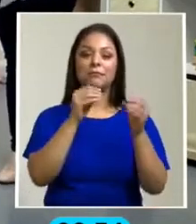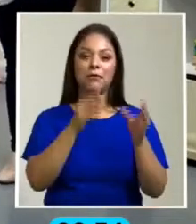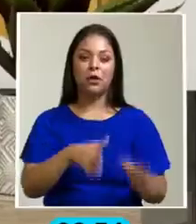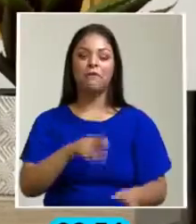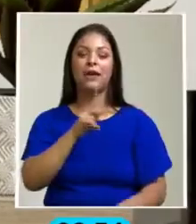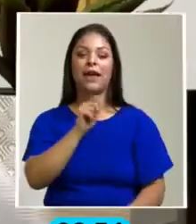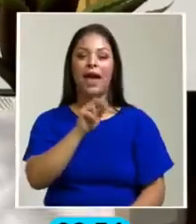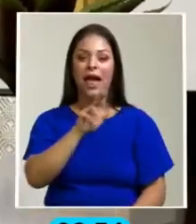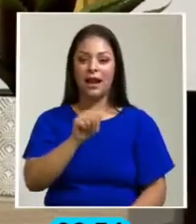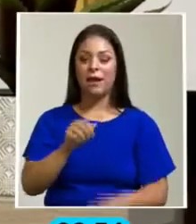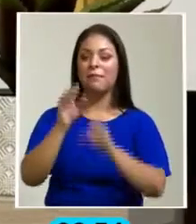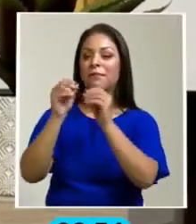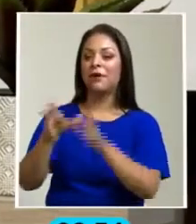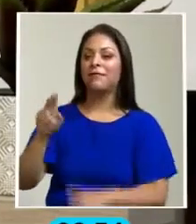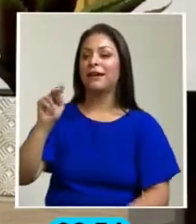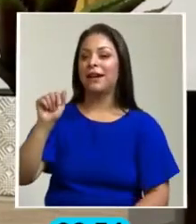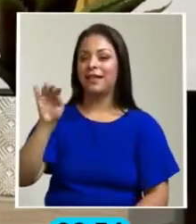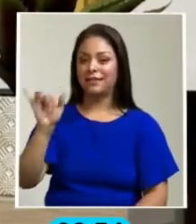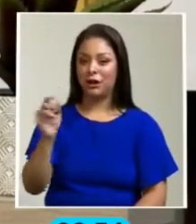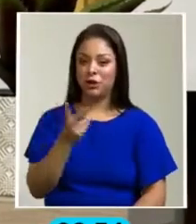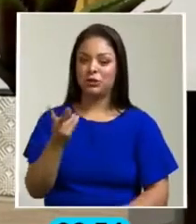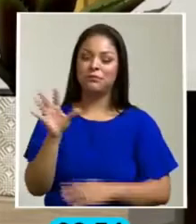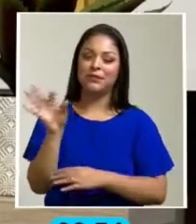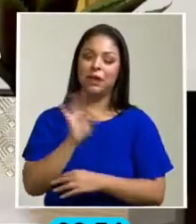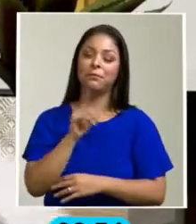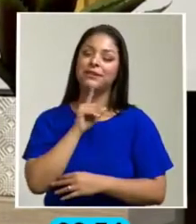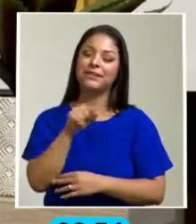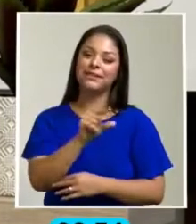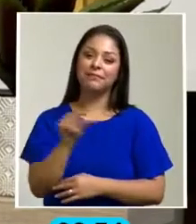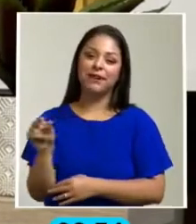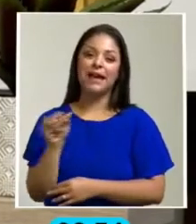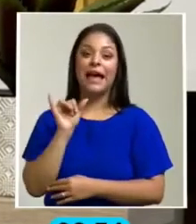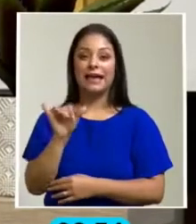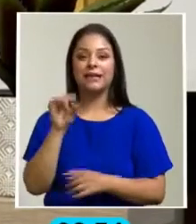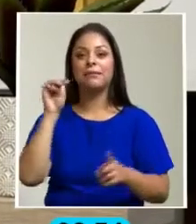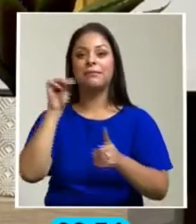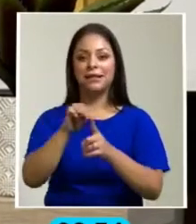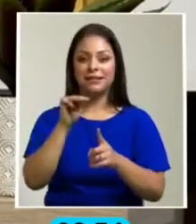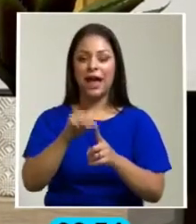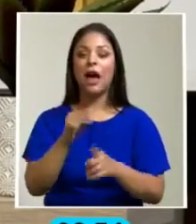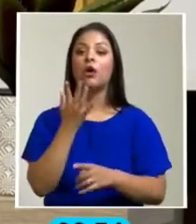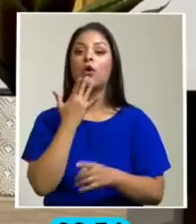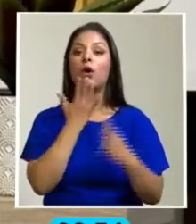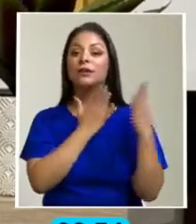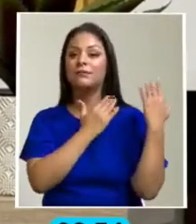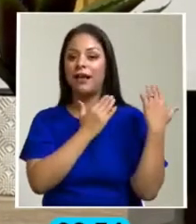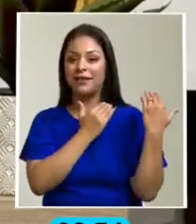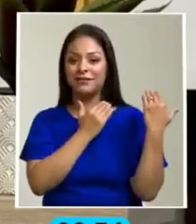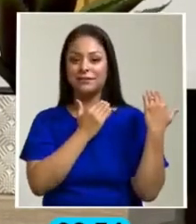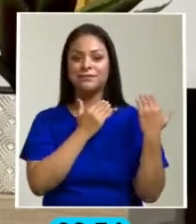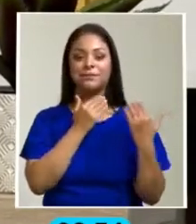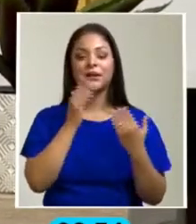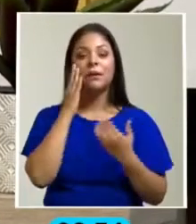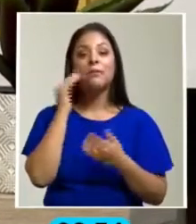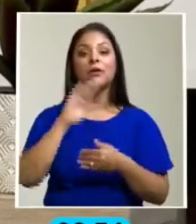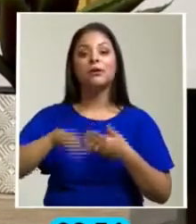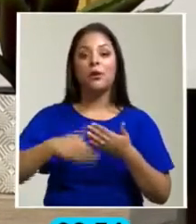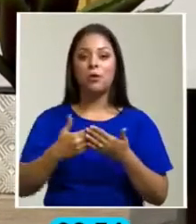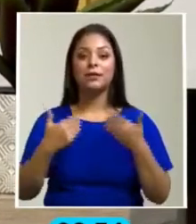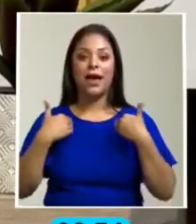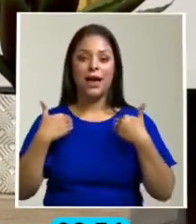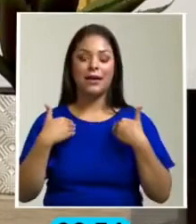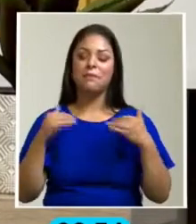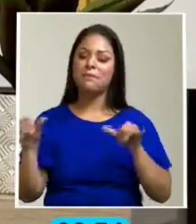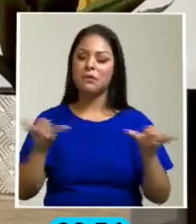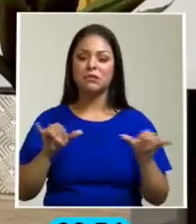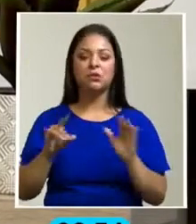bueno. Eso es lo que queremos darles esta semana, ese mensaje de color esperanza, niños y niñas, porque todos tenemos los mismos